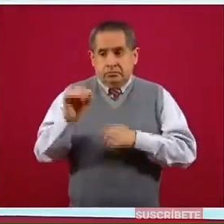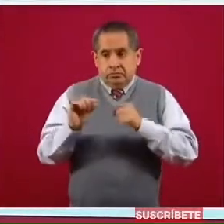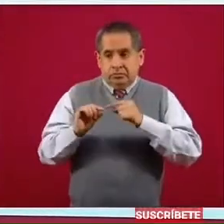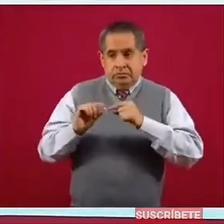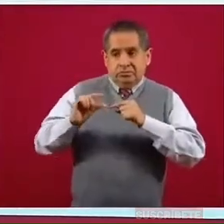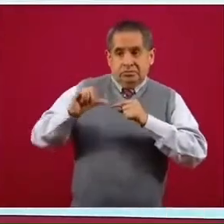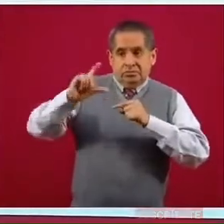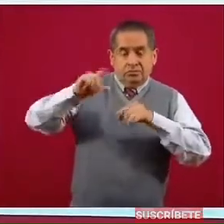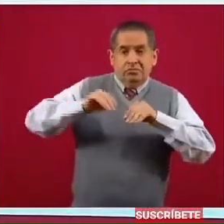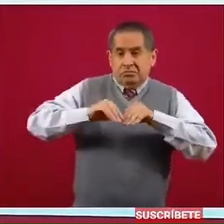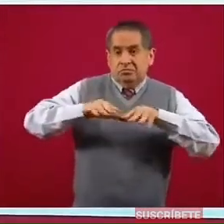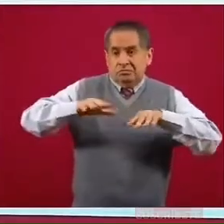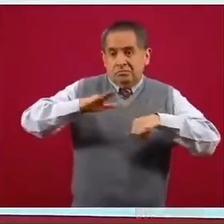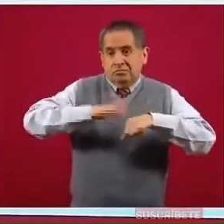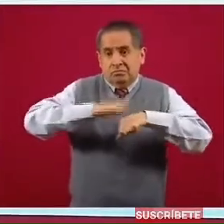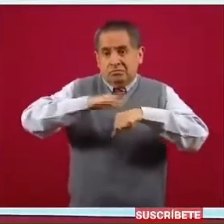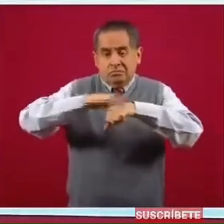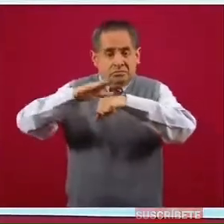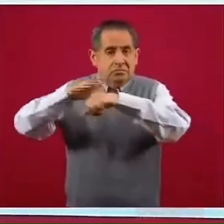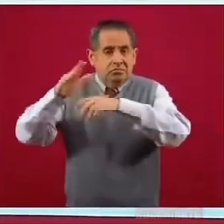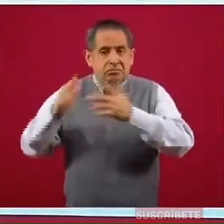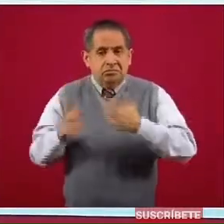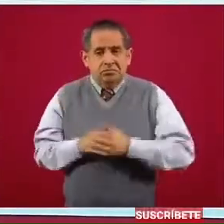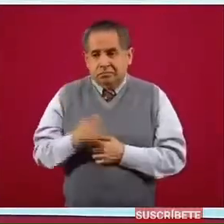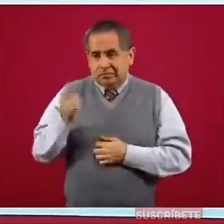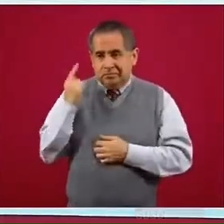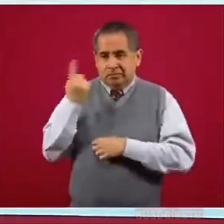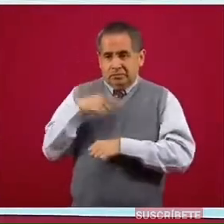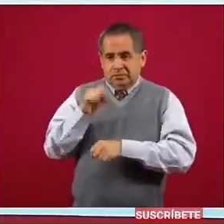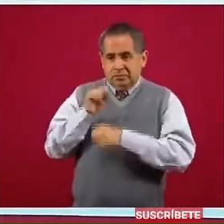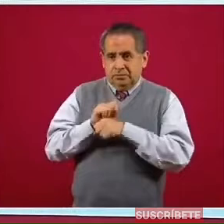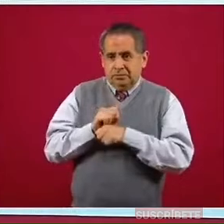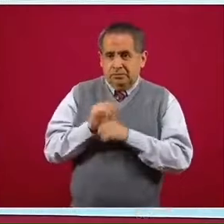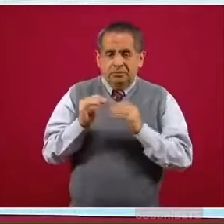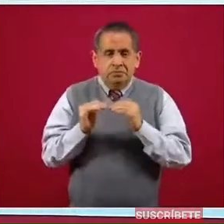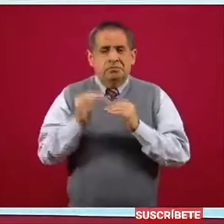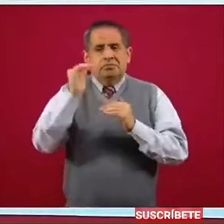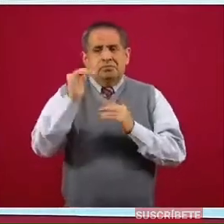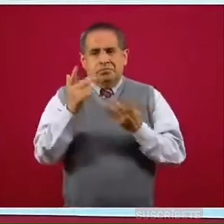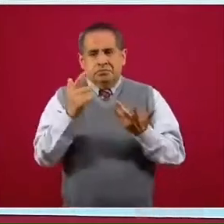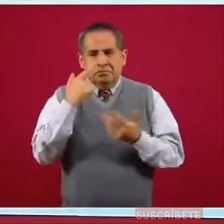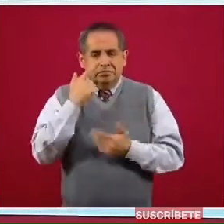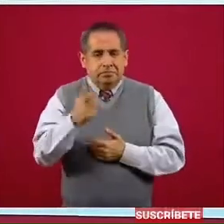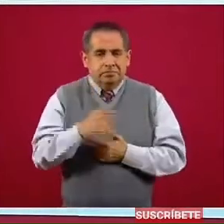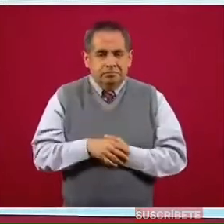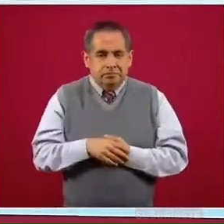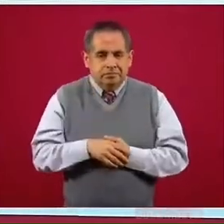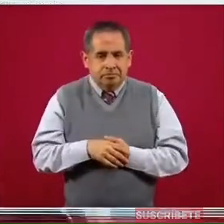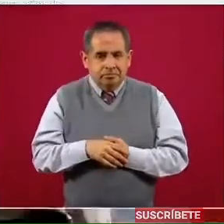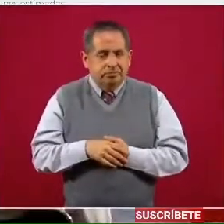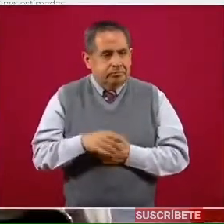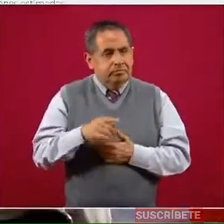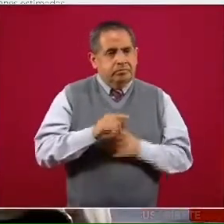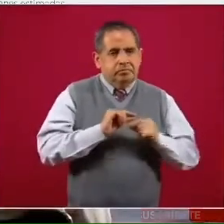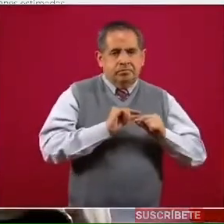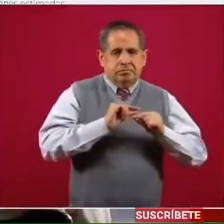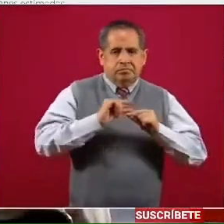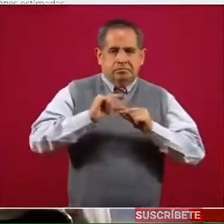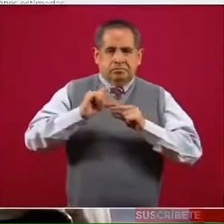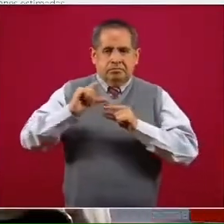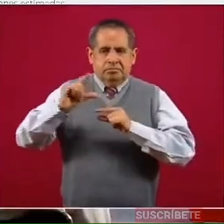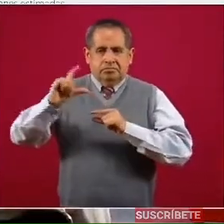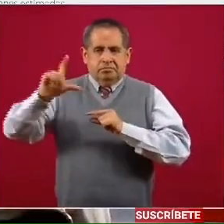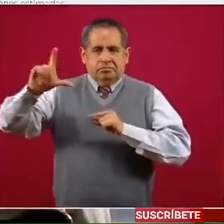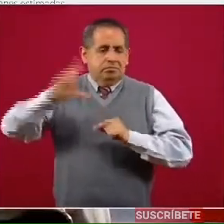estos porcentajes representan el cambio exclusivamente en la última semana y es referencial, podemos ver el resto del crecimiento de